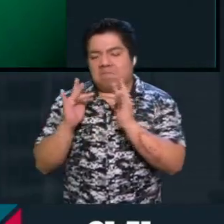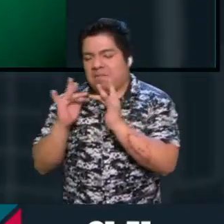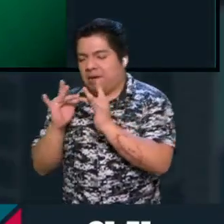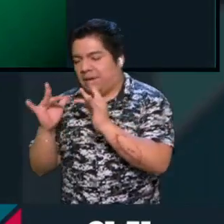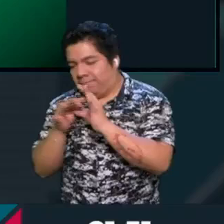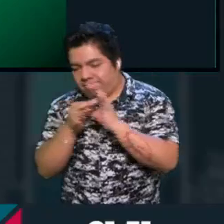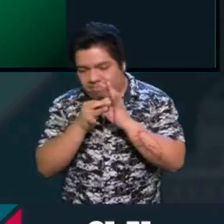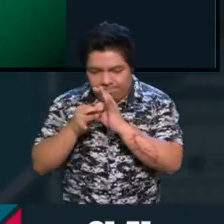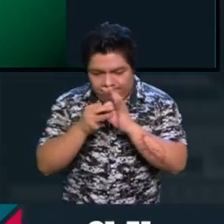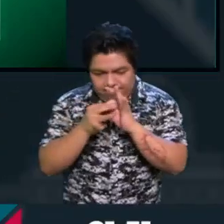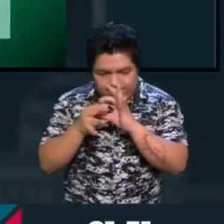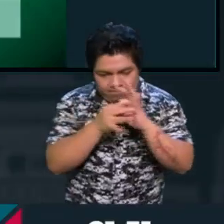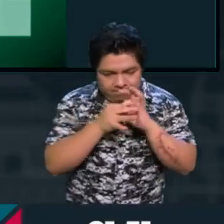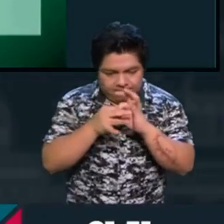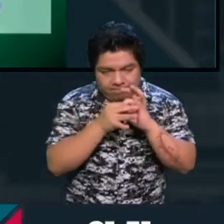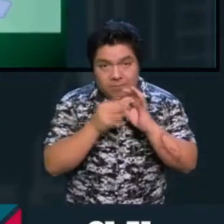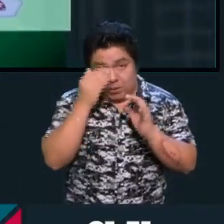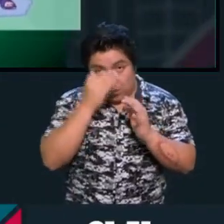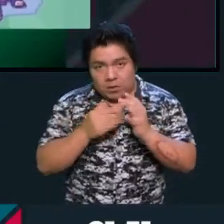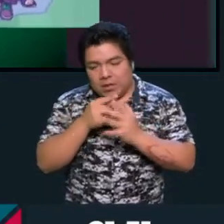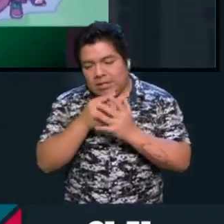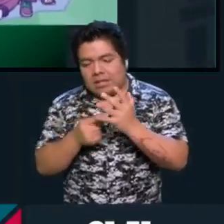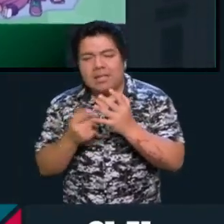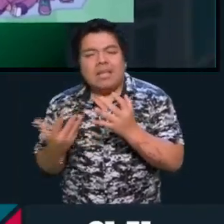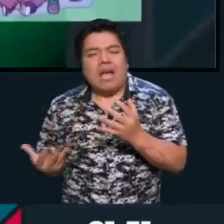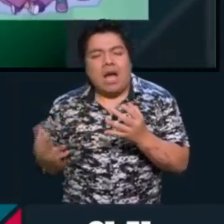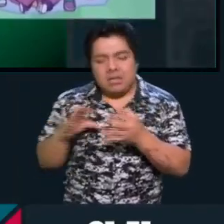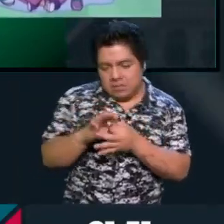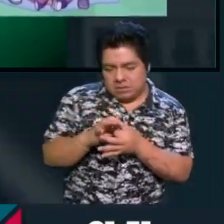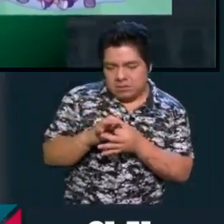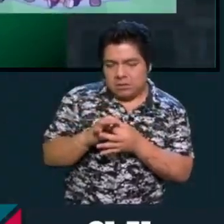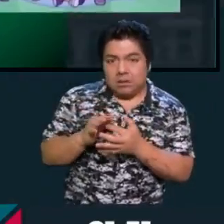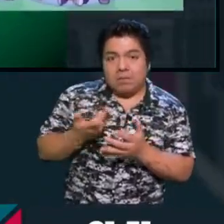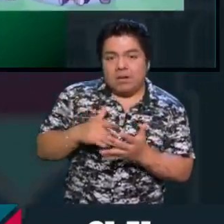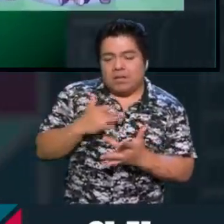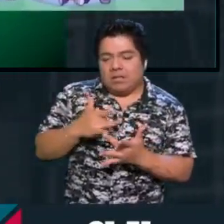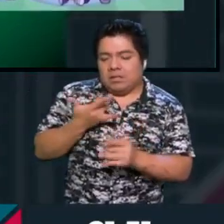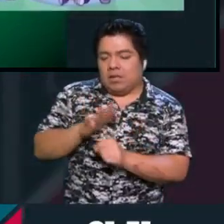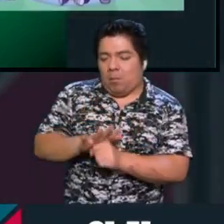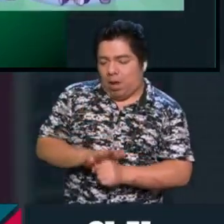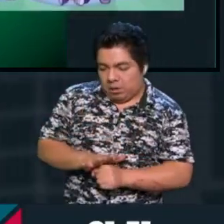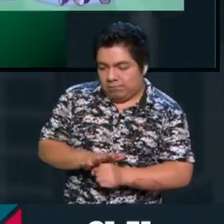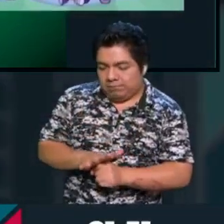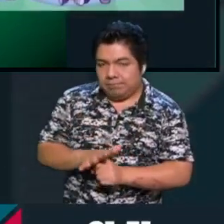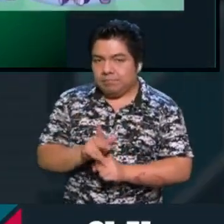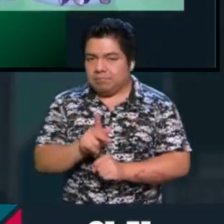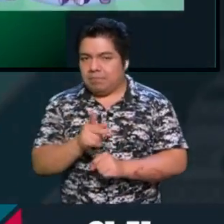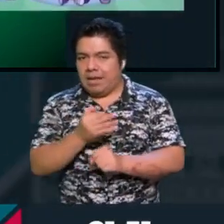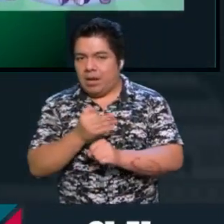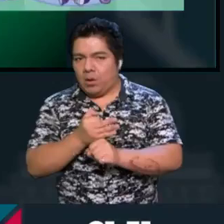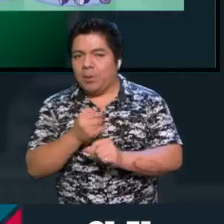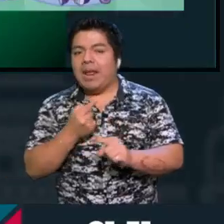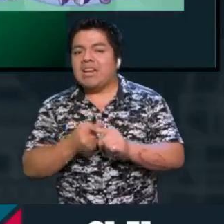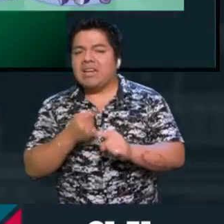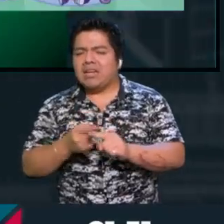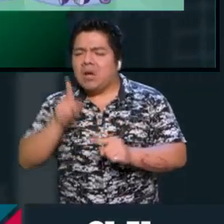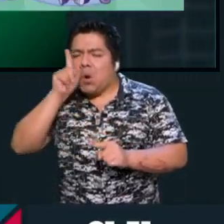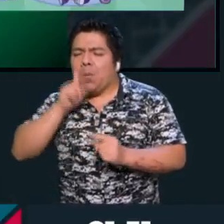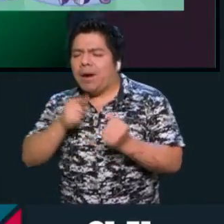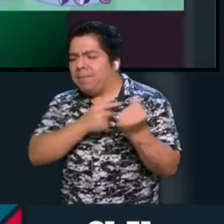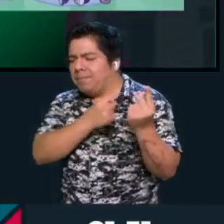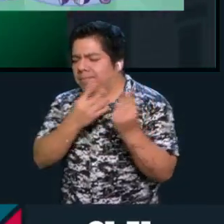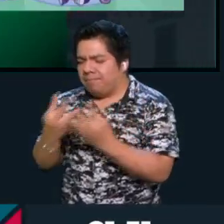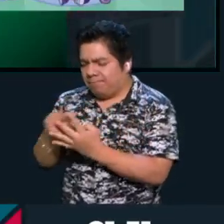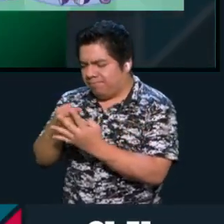nos habla de esa intersección de opresiones. Y ahora voy a decir quiénes son estas mujeres